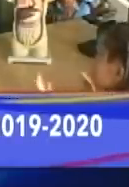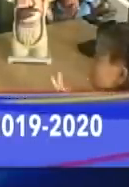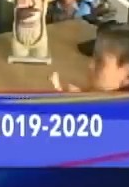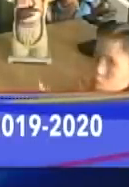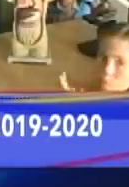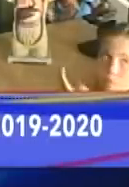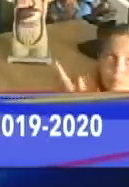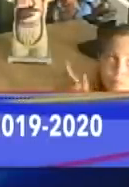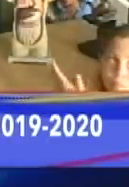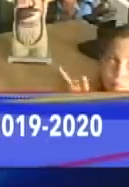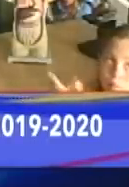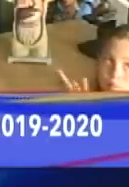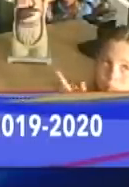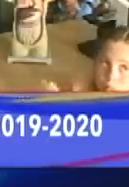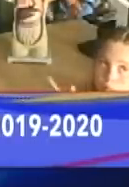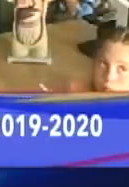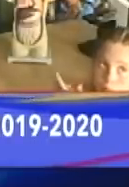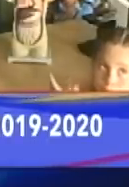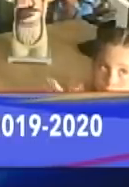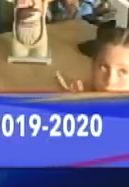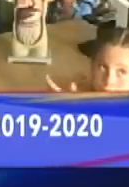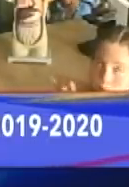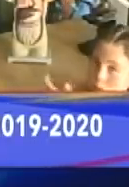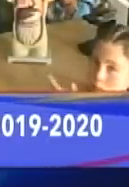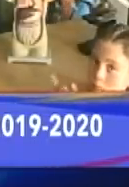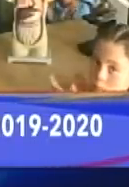maestros con el alcalde adelante